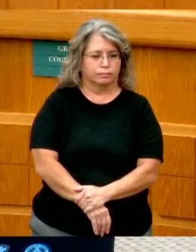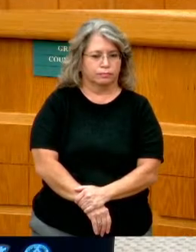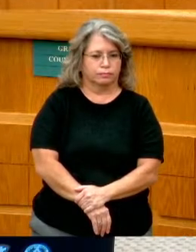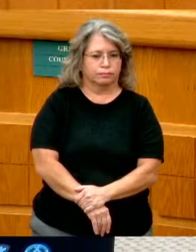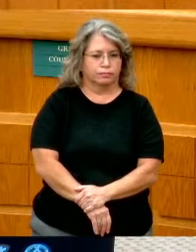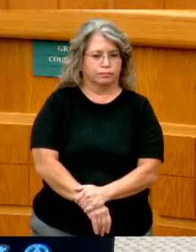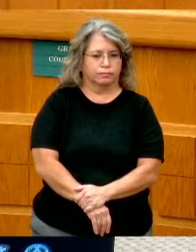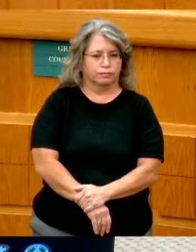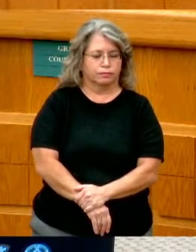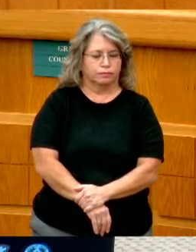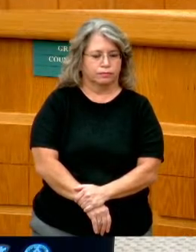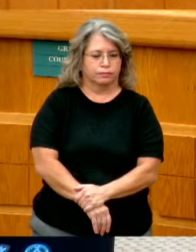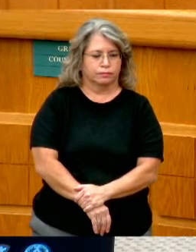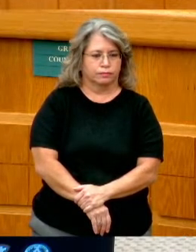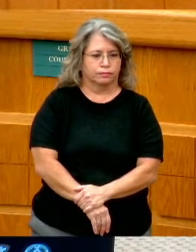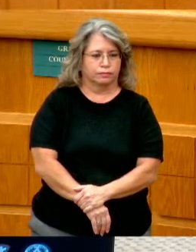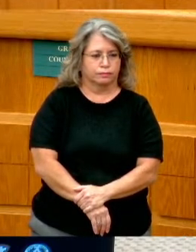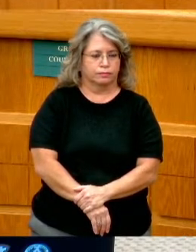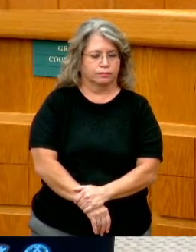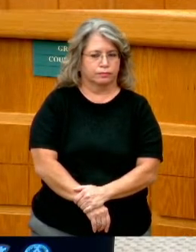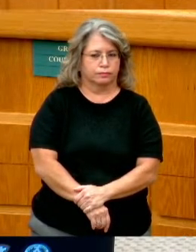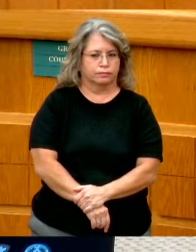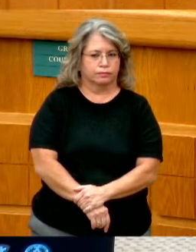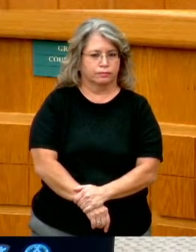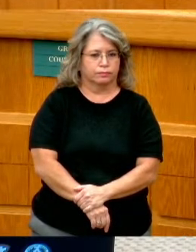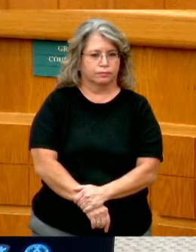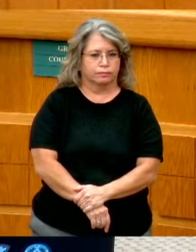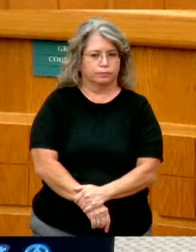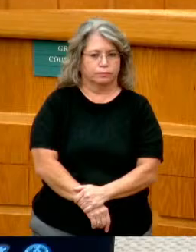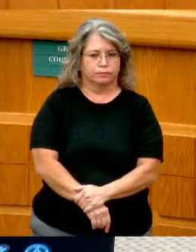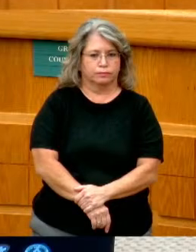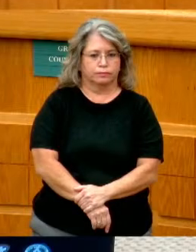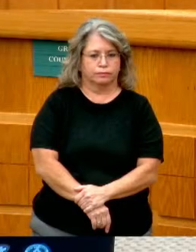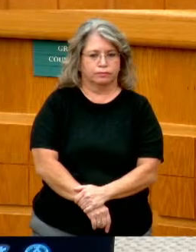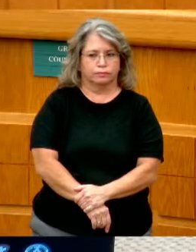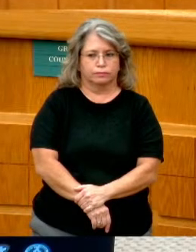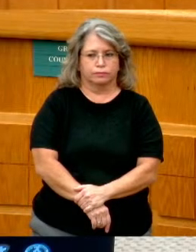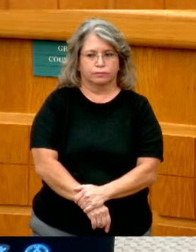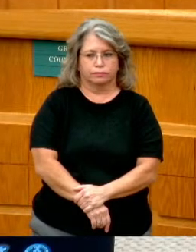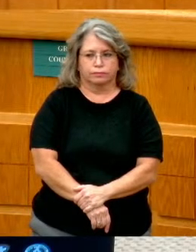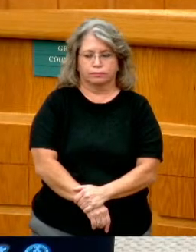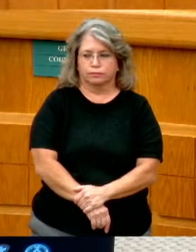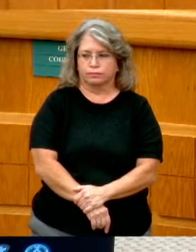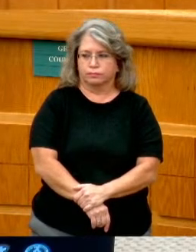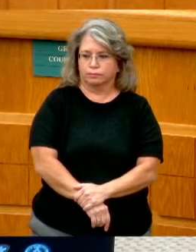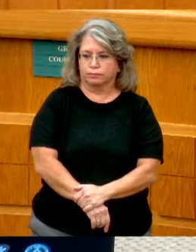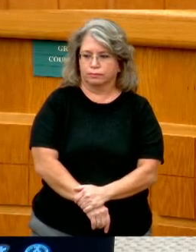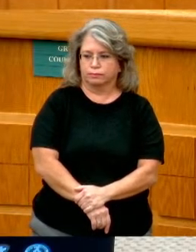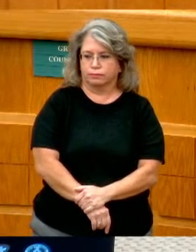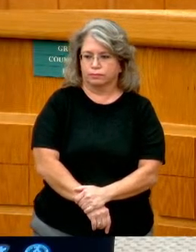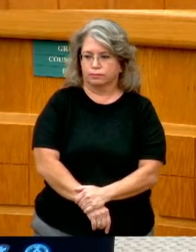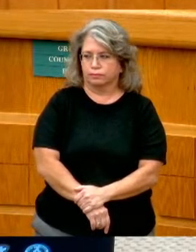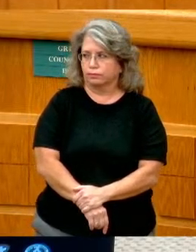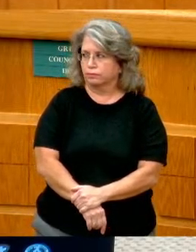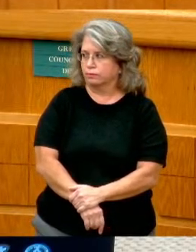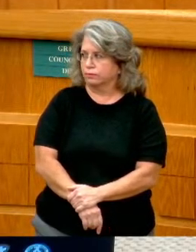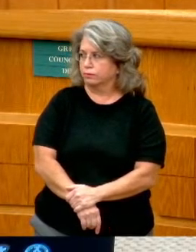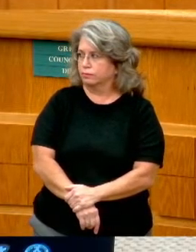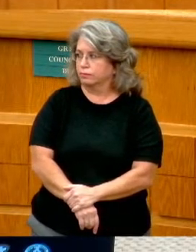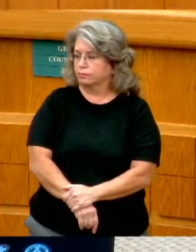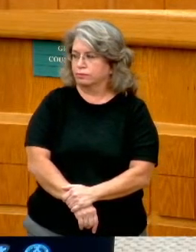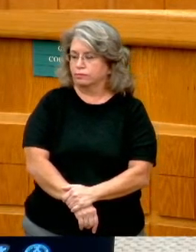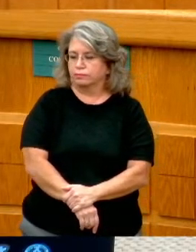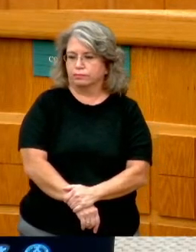o variantes del virus, las 3 variantes del Reino Unido, Brasil y Sudáfrica están todas en los Estados Unidos. Esperamos que las